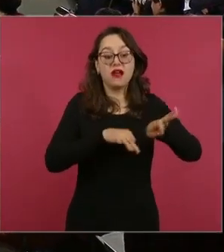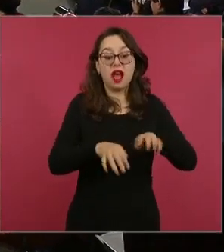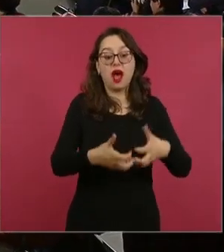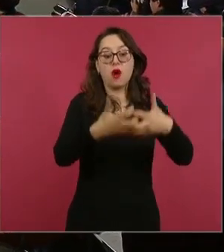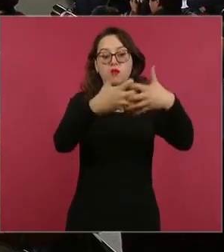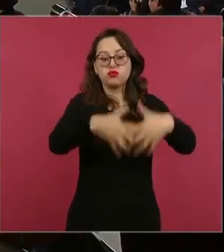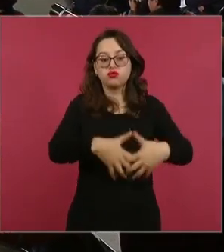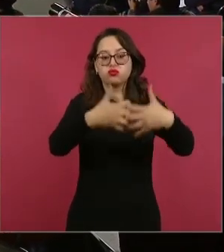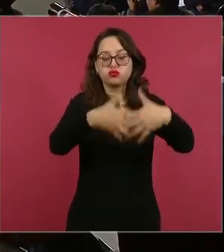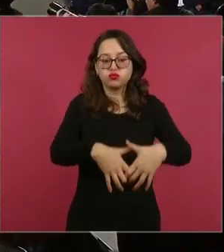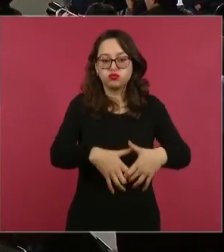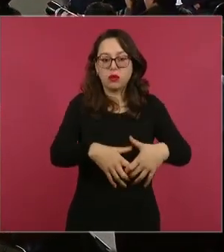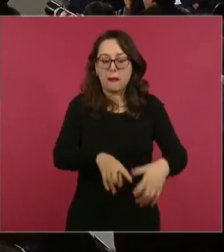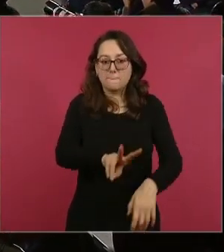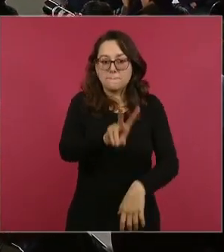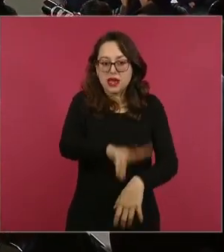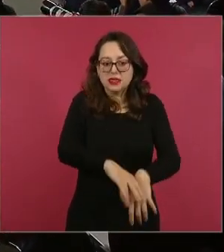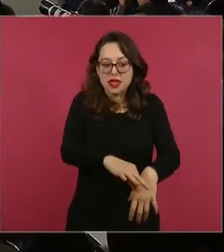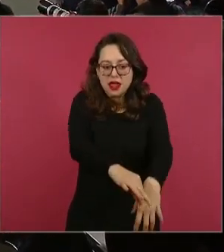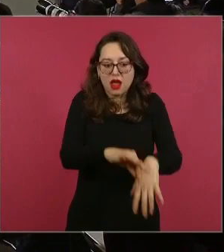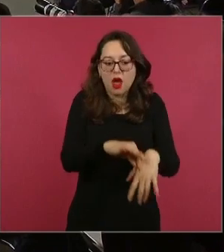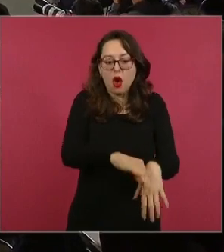mundo financiero la